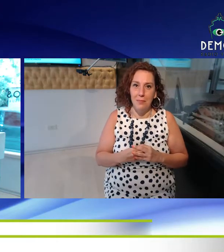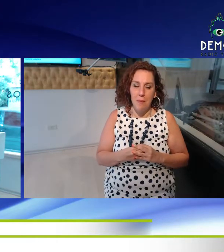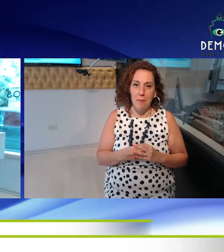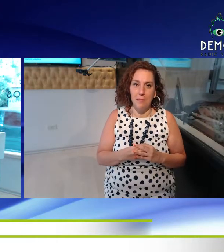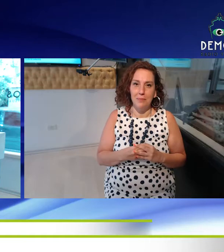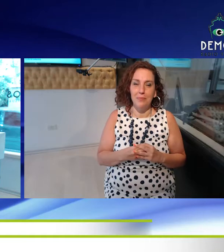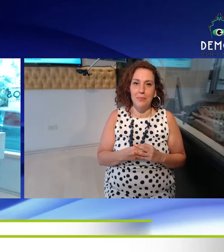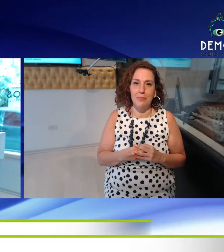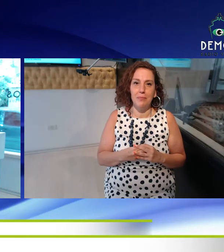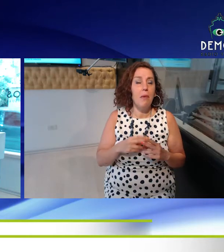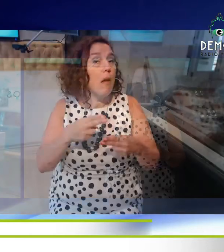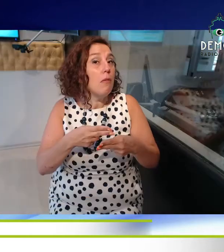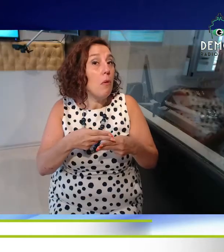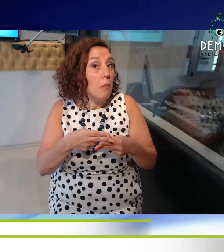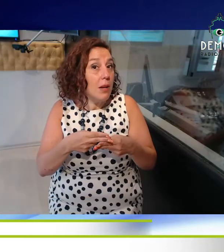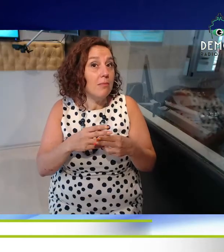Se llama...